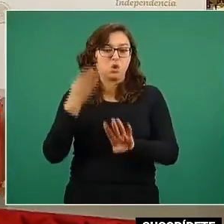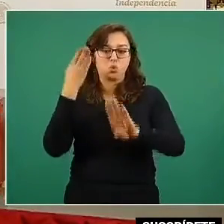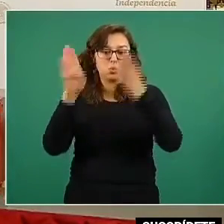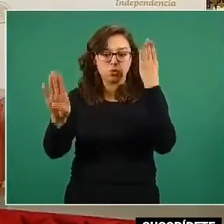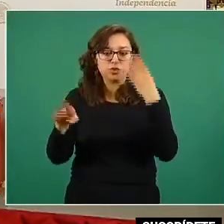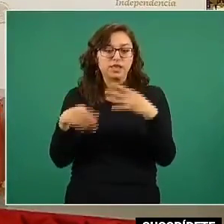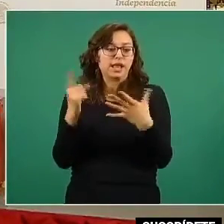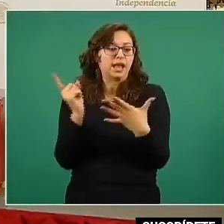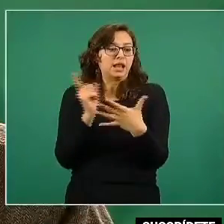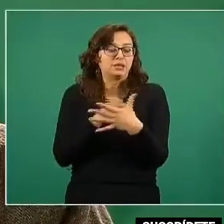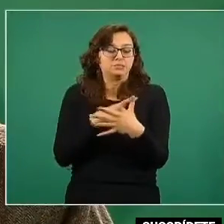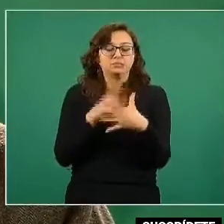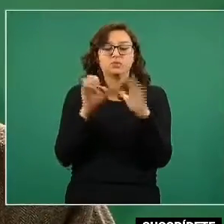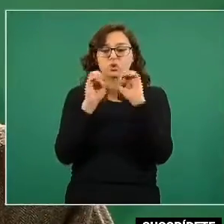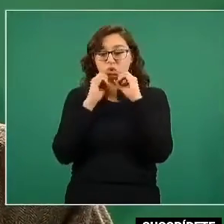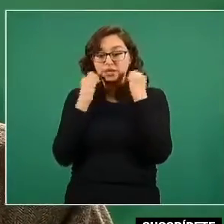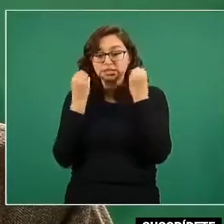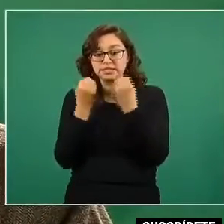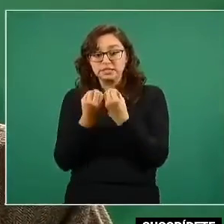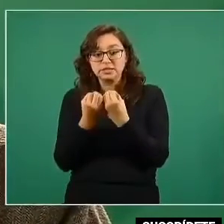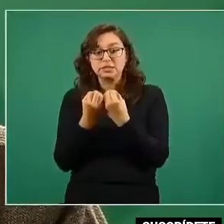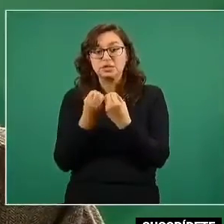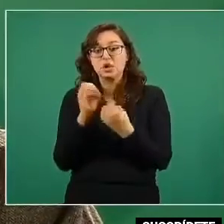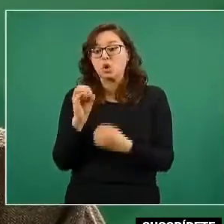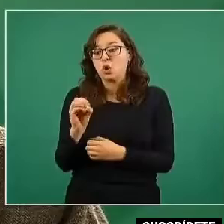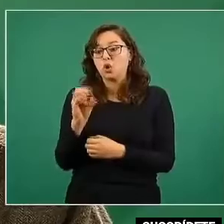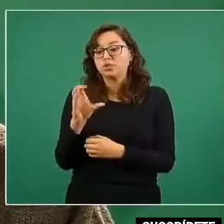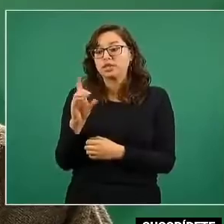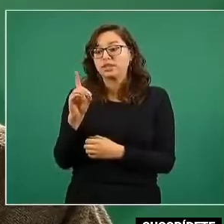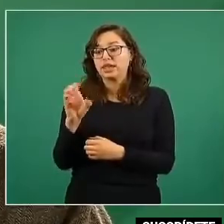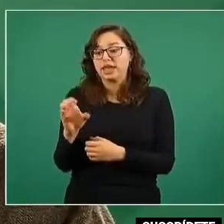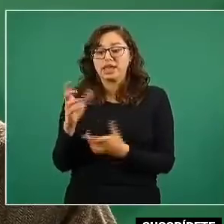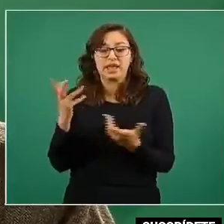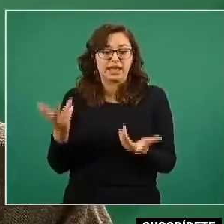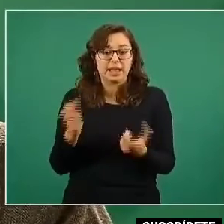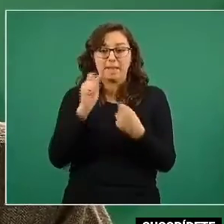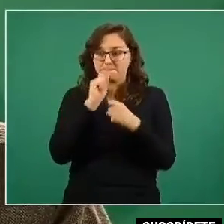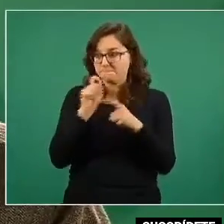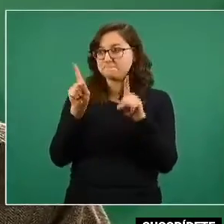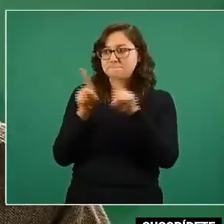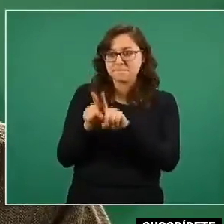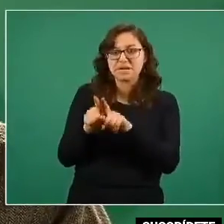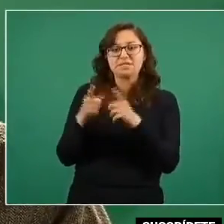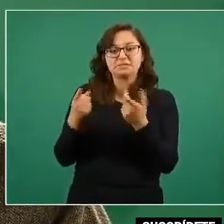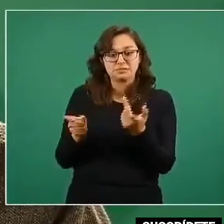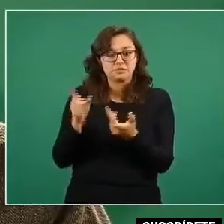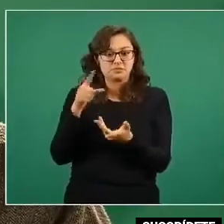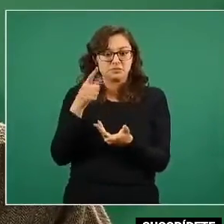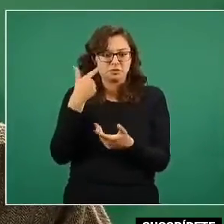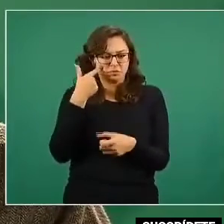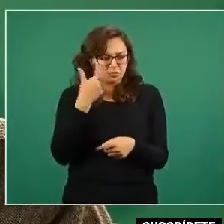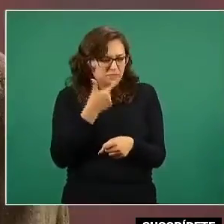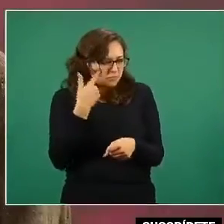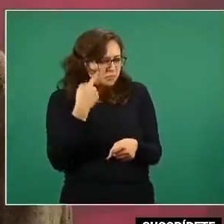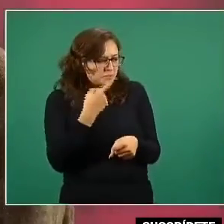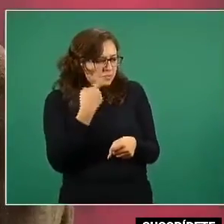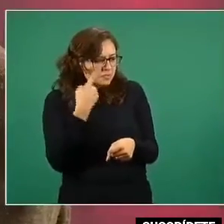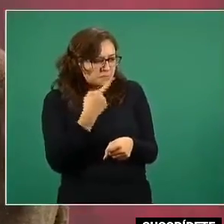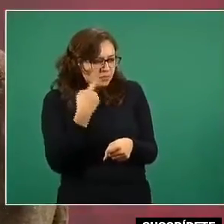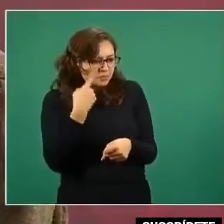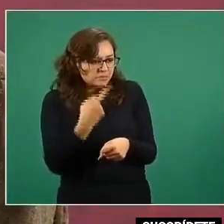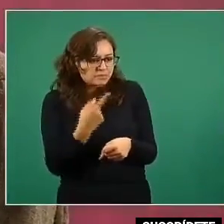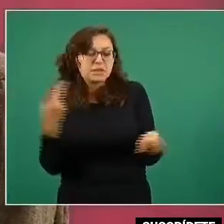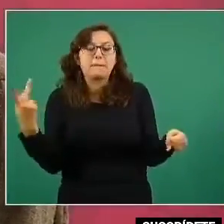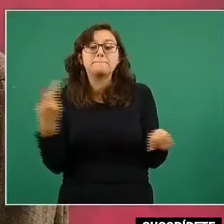bien organizaciones internacionales como la OCDE, la Organización para Cooperación y Desarrollo Económicos. Es decir,